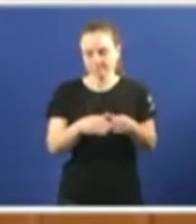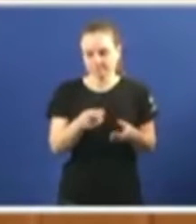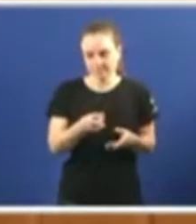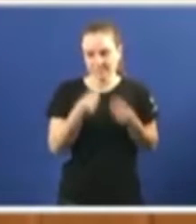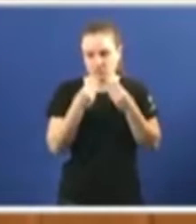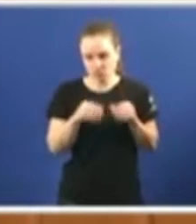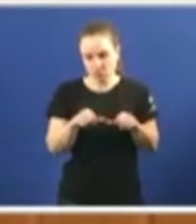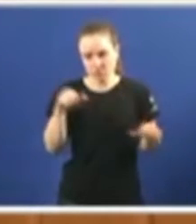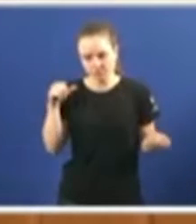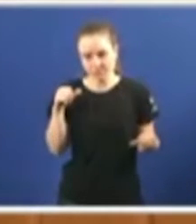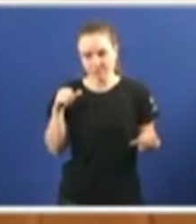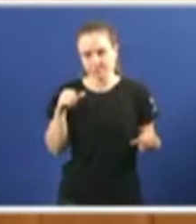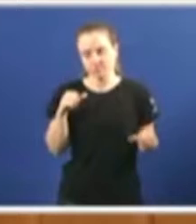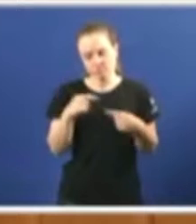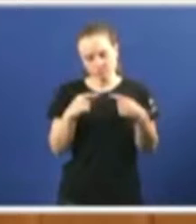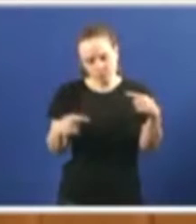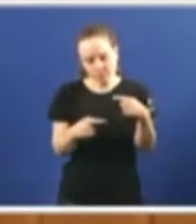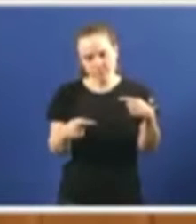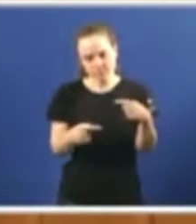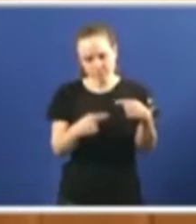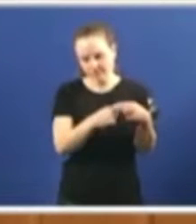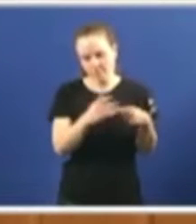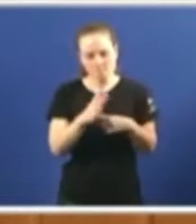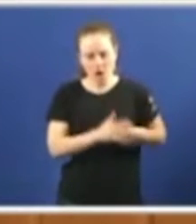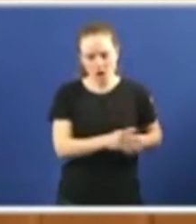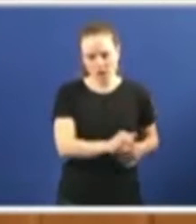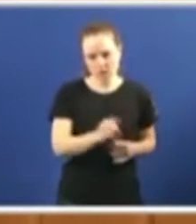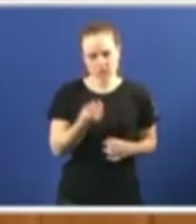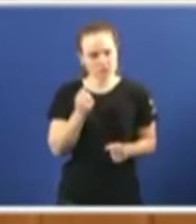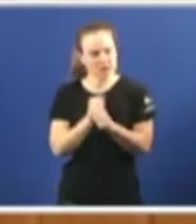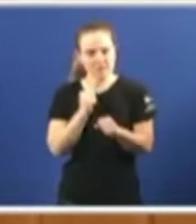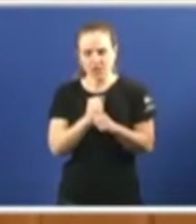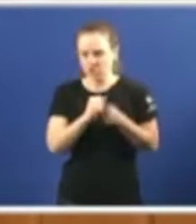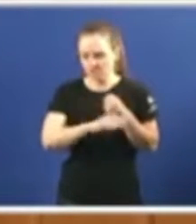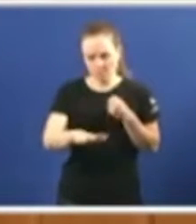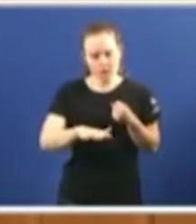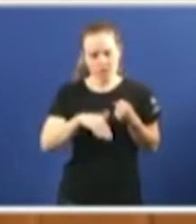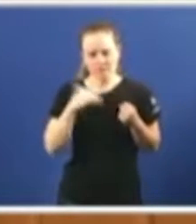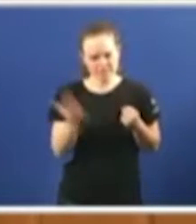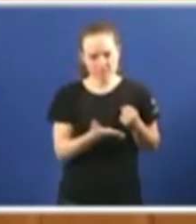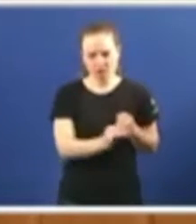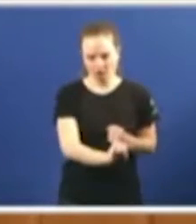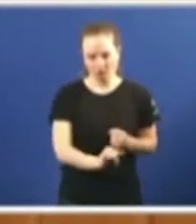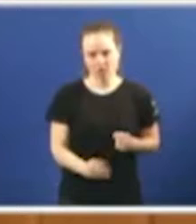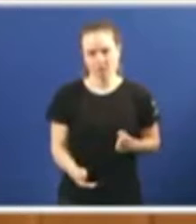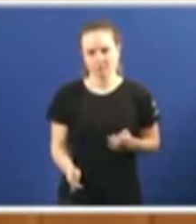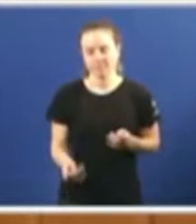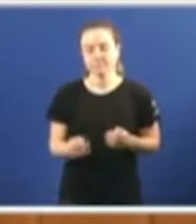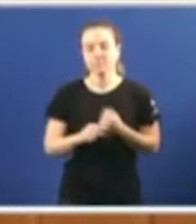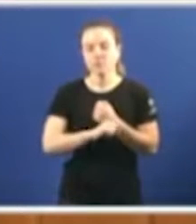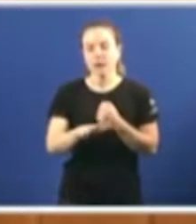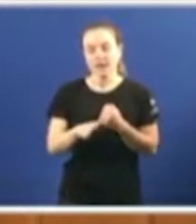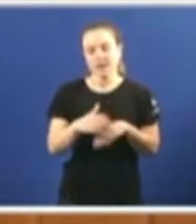as desigualdades que xa sufren os nosos traballadores e traballadoras do mar e toda a frota. En Marea defende o reparto